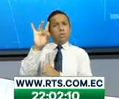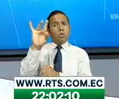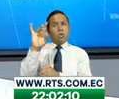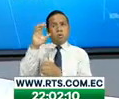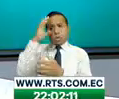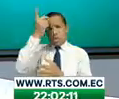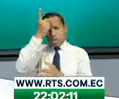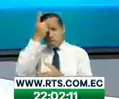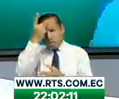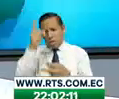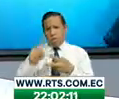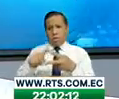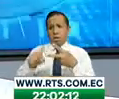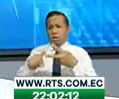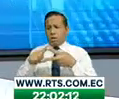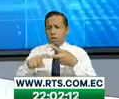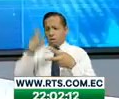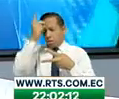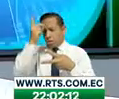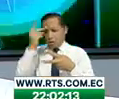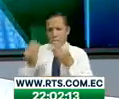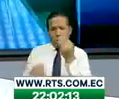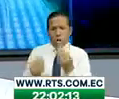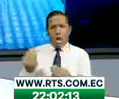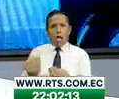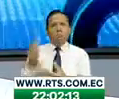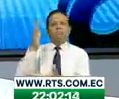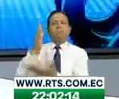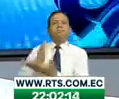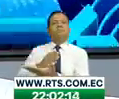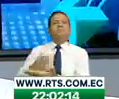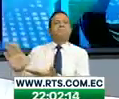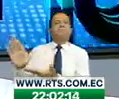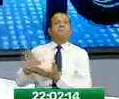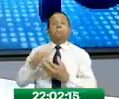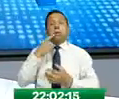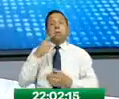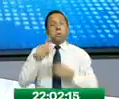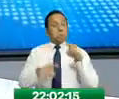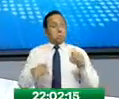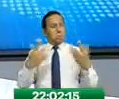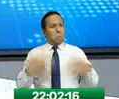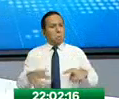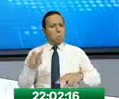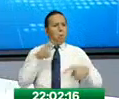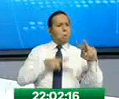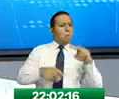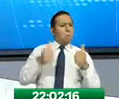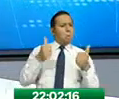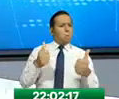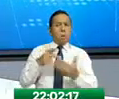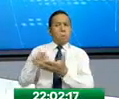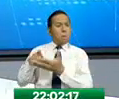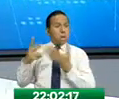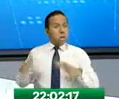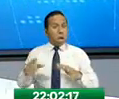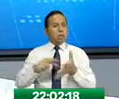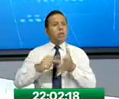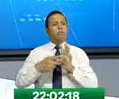de $1,000 millones. Analistas económicos indican que este pago es favorable para la economía del país. Revisemos la